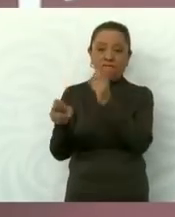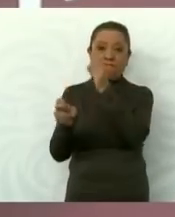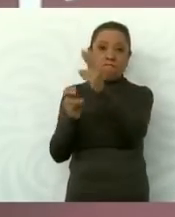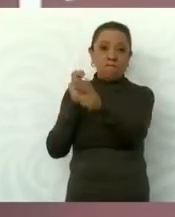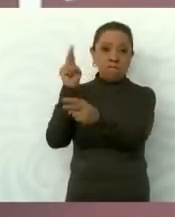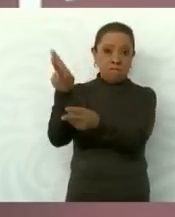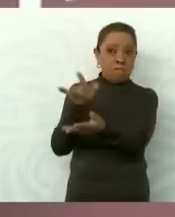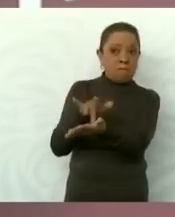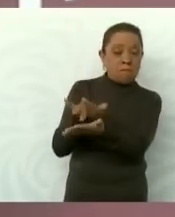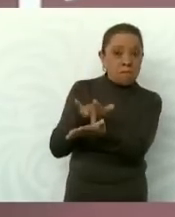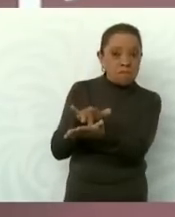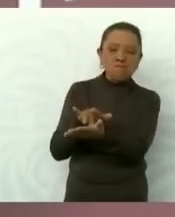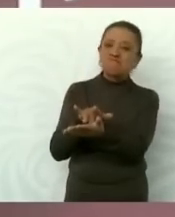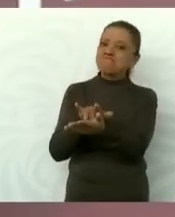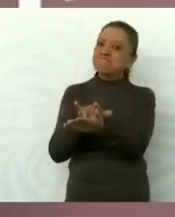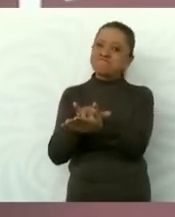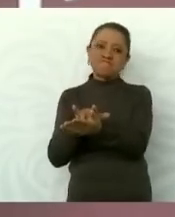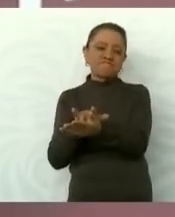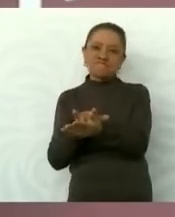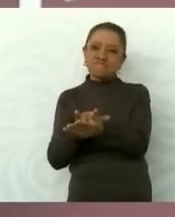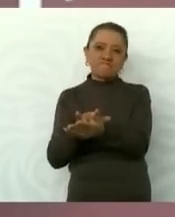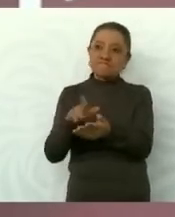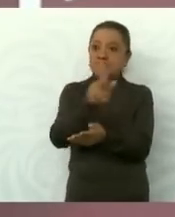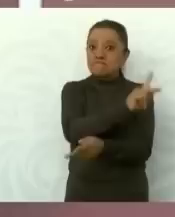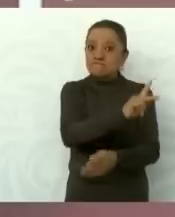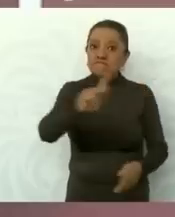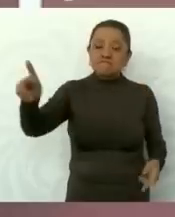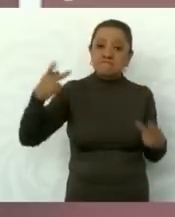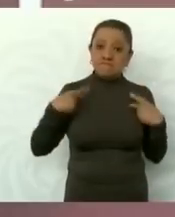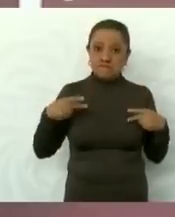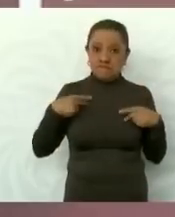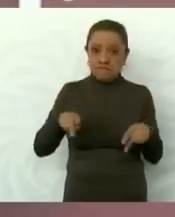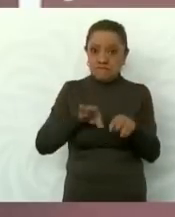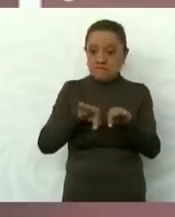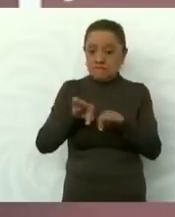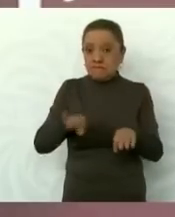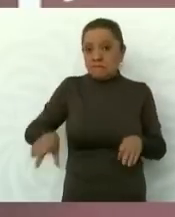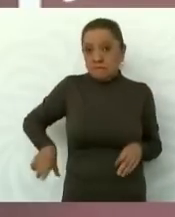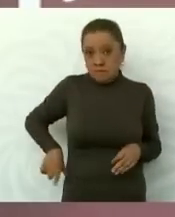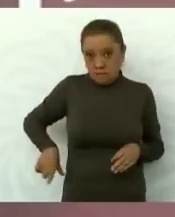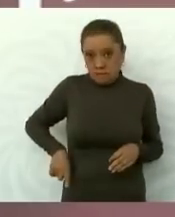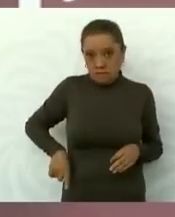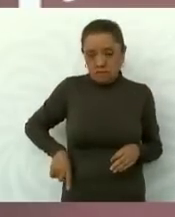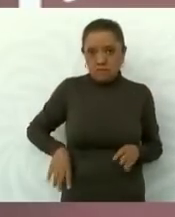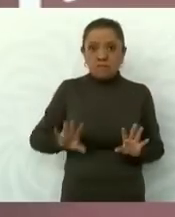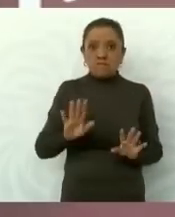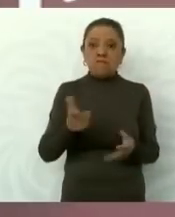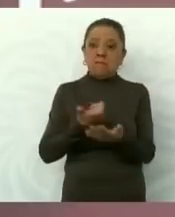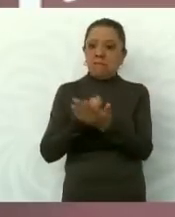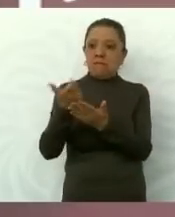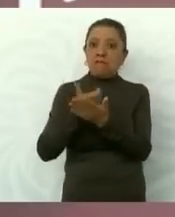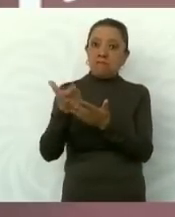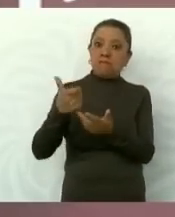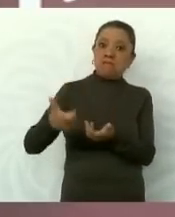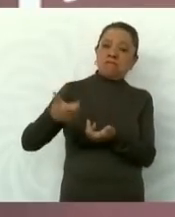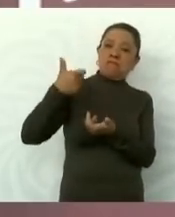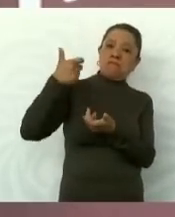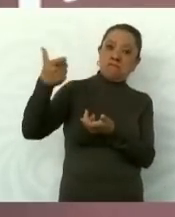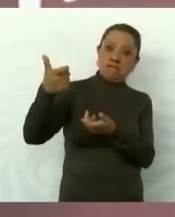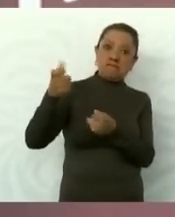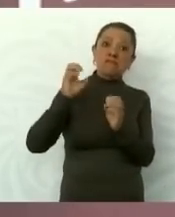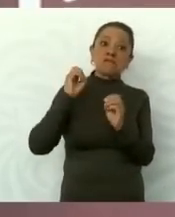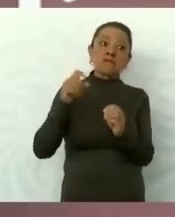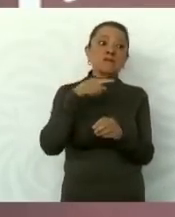los gobiernos, los gobernantes deben vivir en la justa medianía. Nada de grandes salarios ni recursos